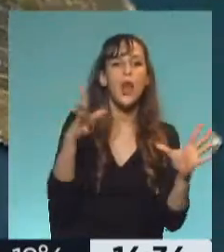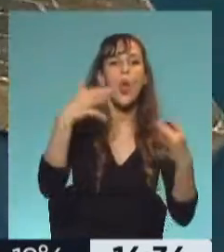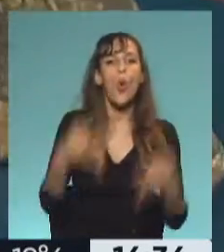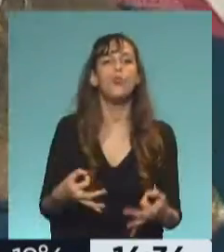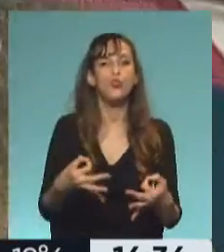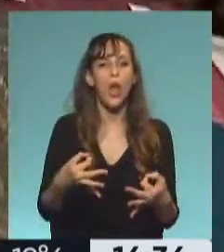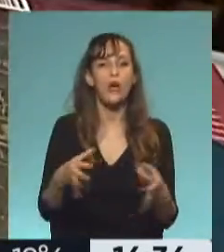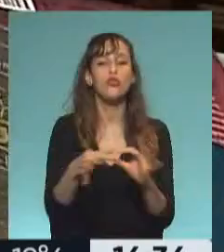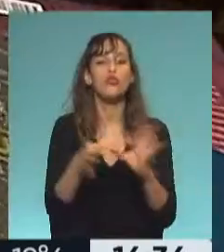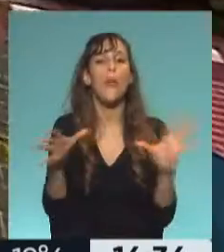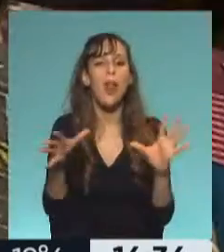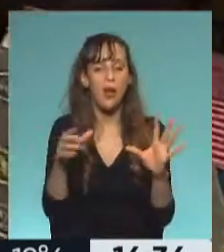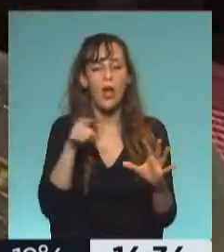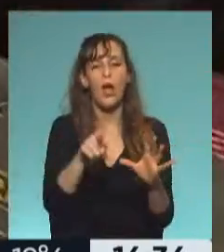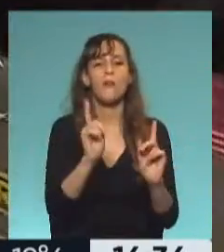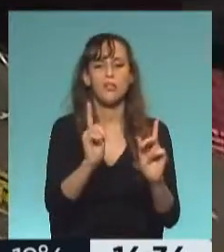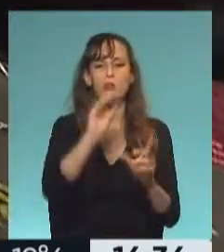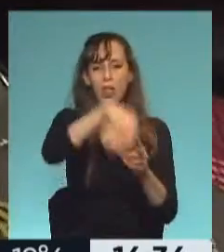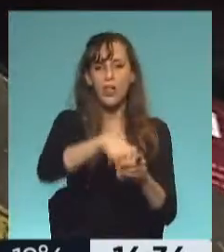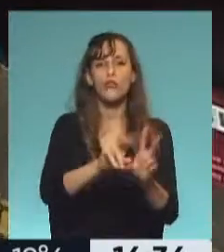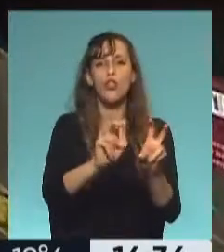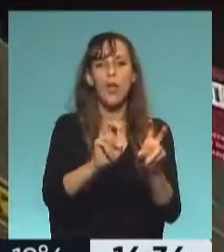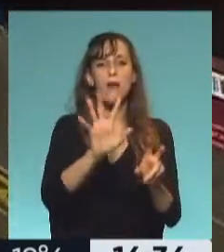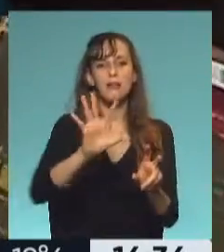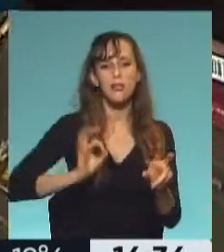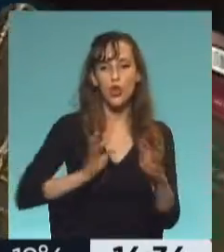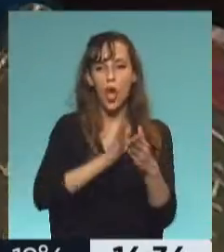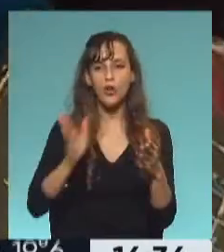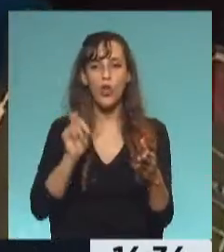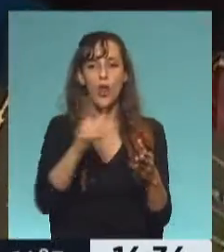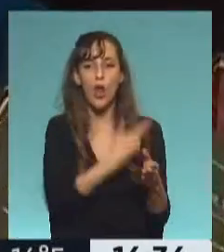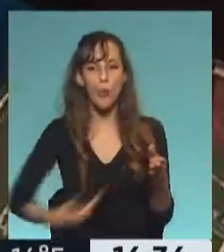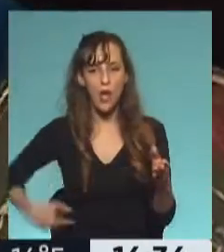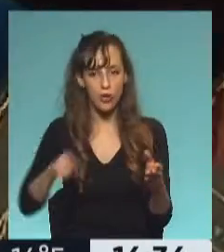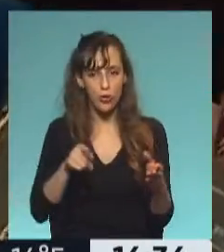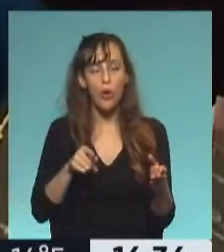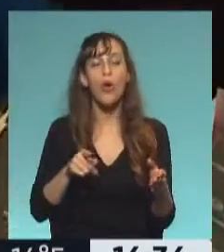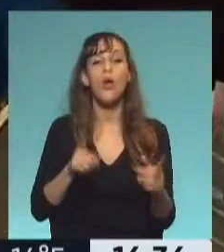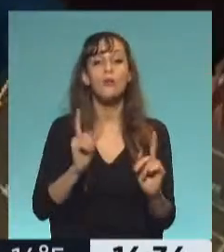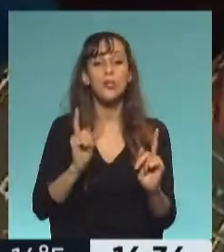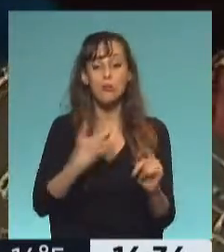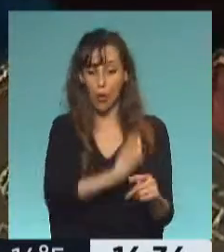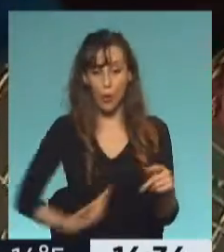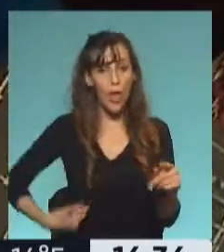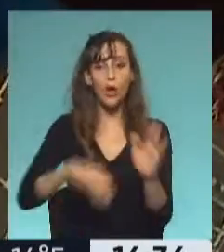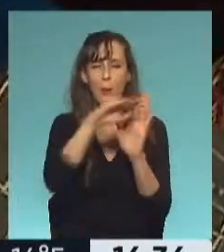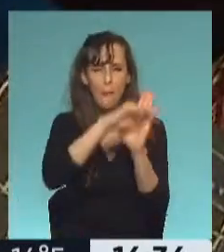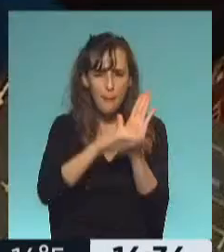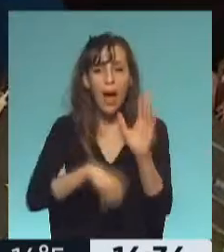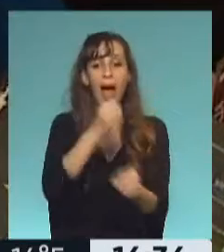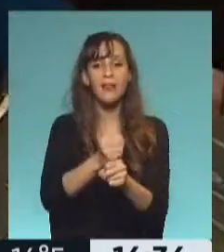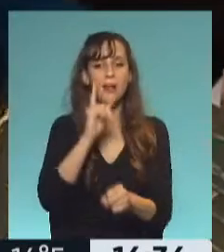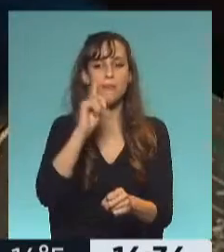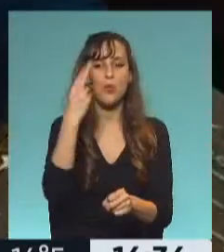5 años de gobierno. Un libro muy importante, donde está en todos los aspectos la obra que había hecho el gobierno hasta